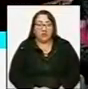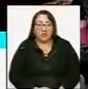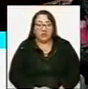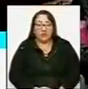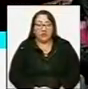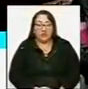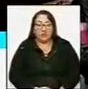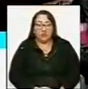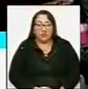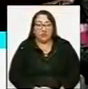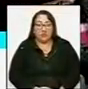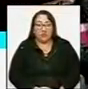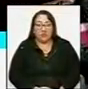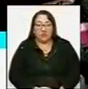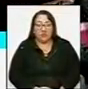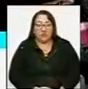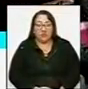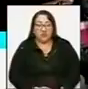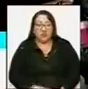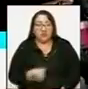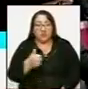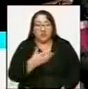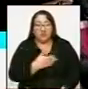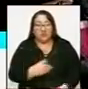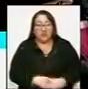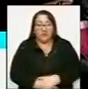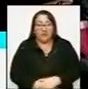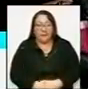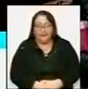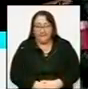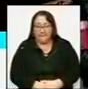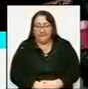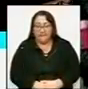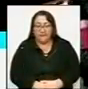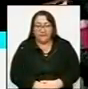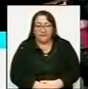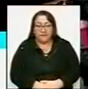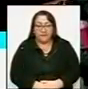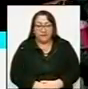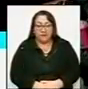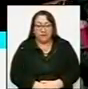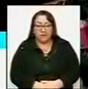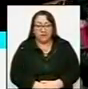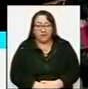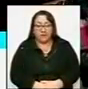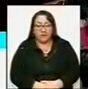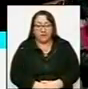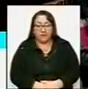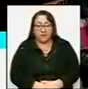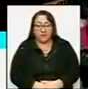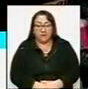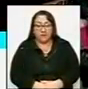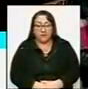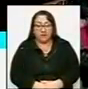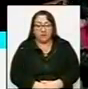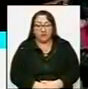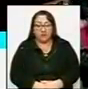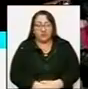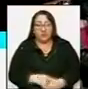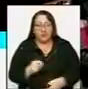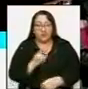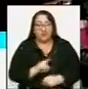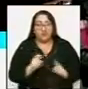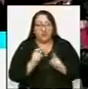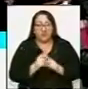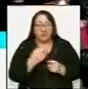Muy bien. Presidenta. Congresista Costa. Está usted en el uso de la palabra todavía,